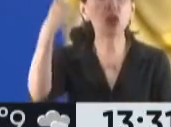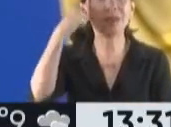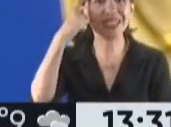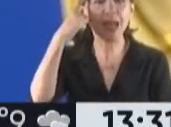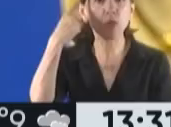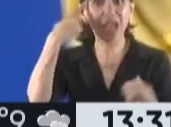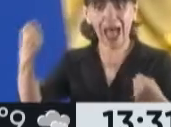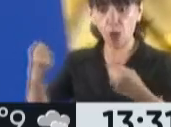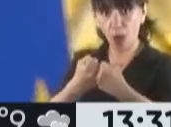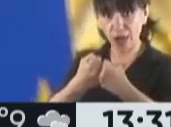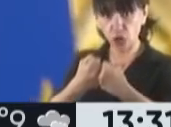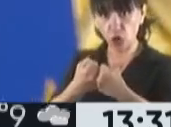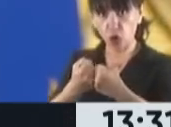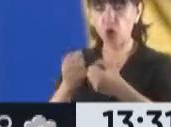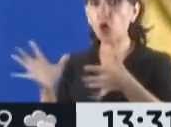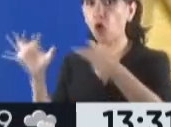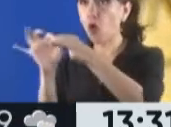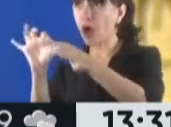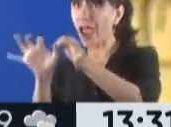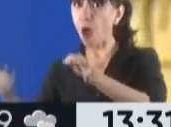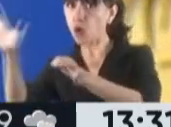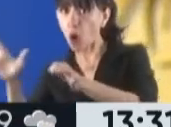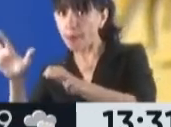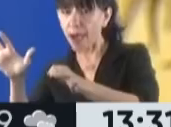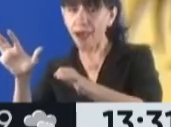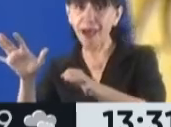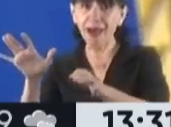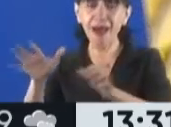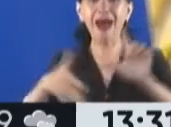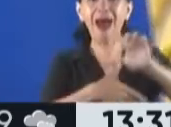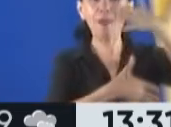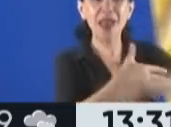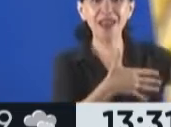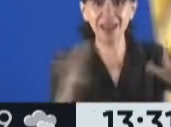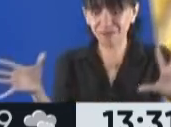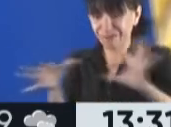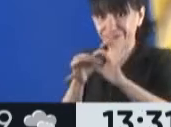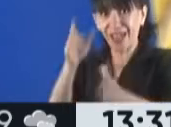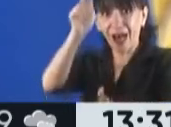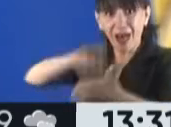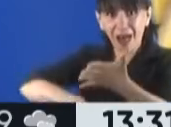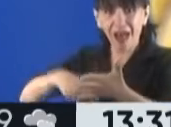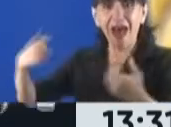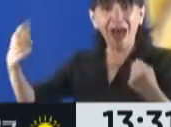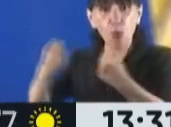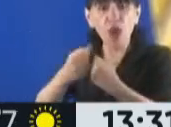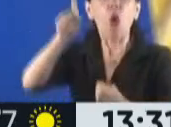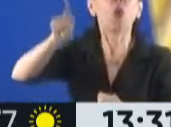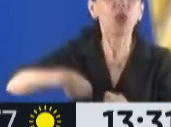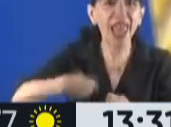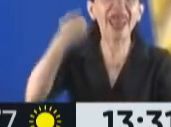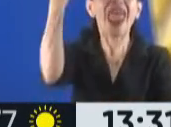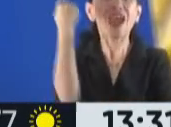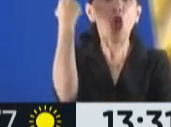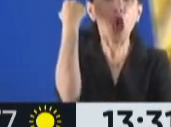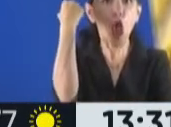Unión Europea-América Latina genera un eje de desarrollo económico que